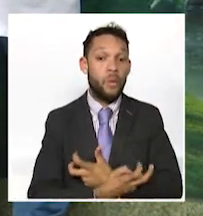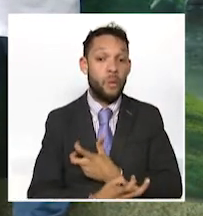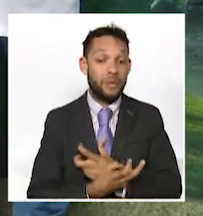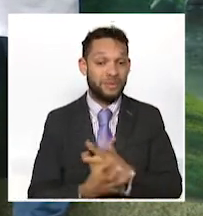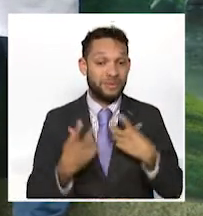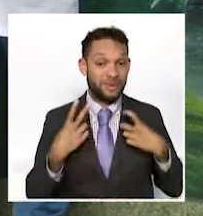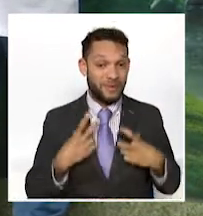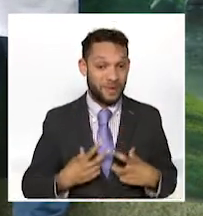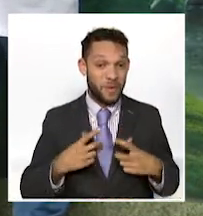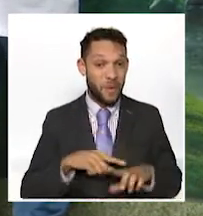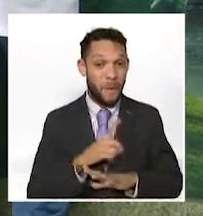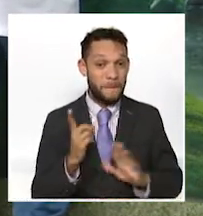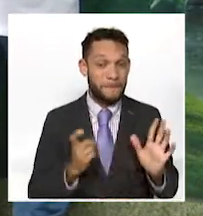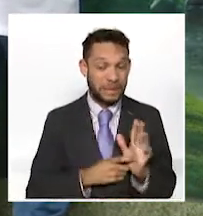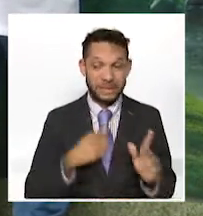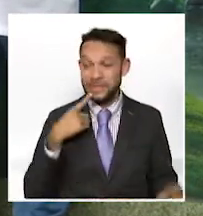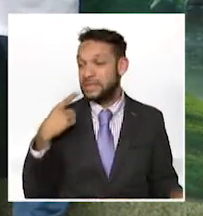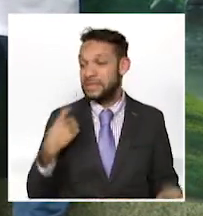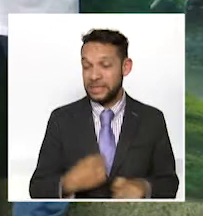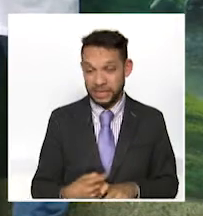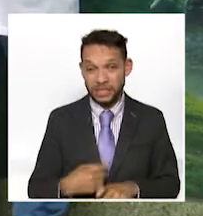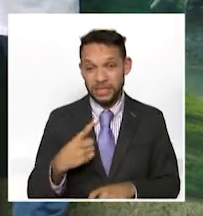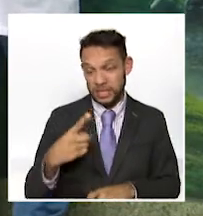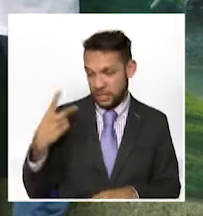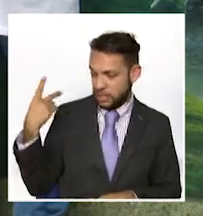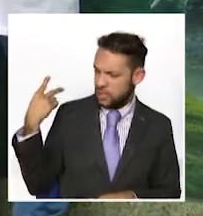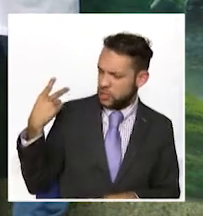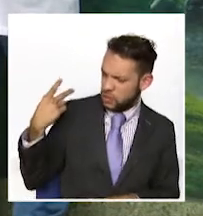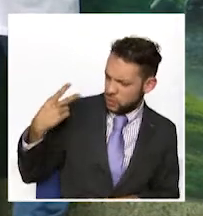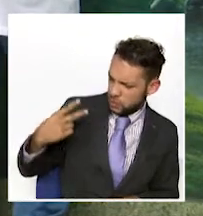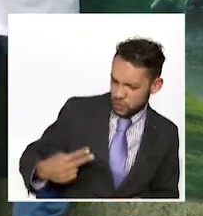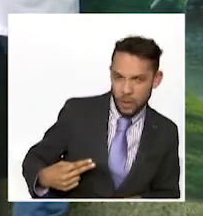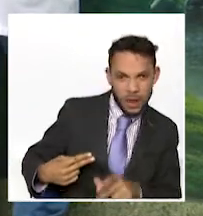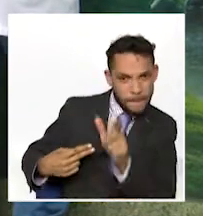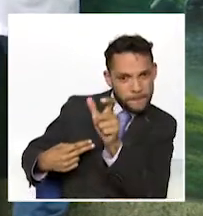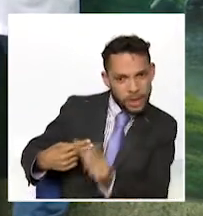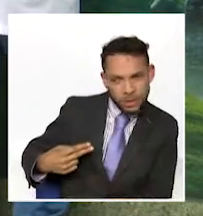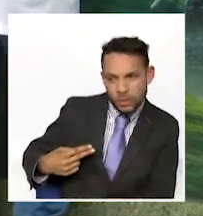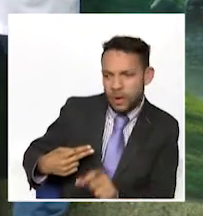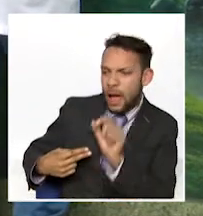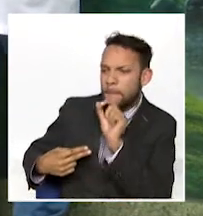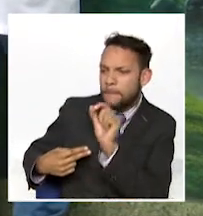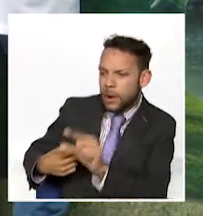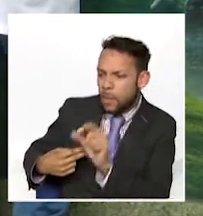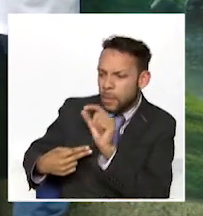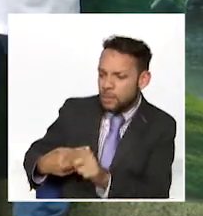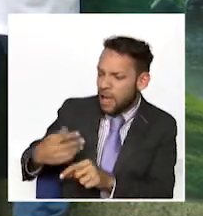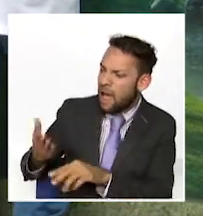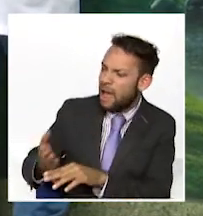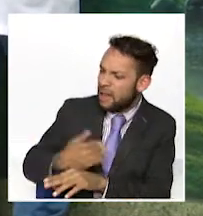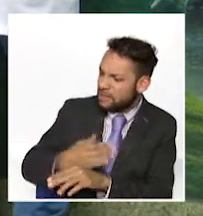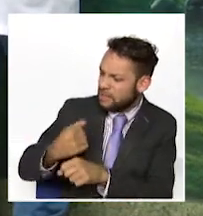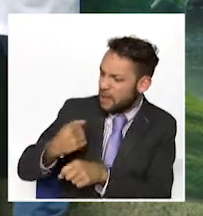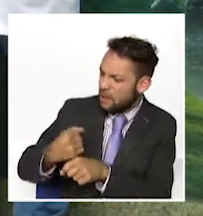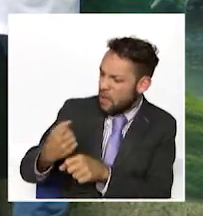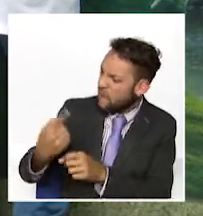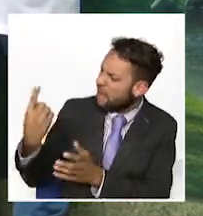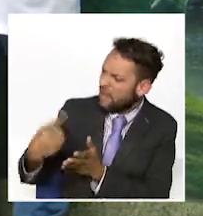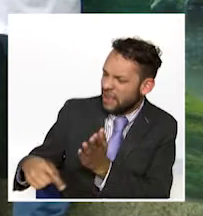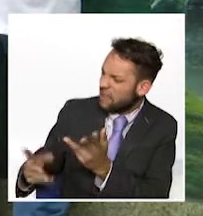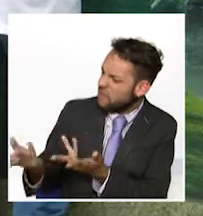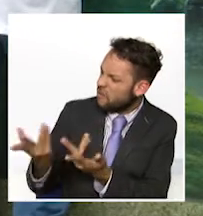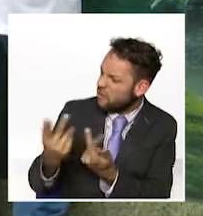importante recalcar sobre la historia laboral del paciente en los diferentes cargos que se ha desempeñado en toda su vida